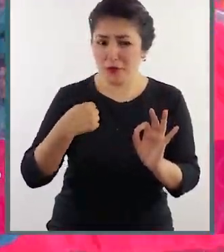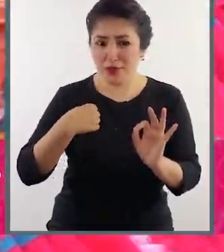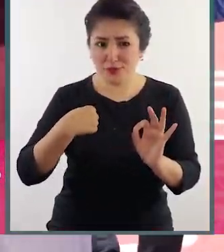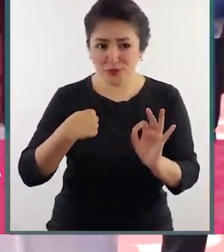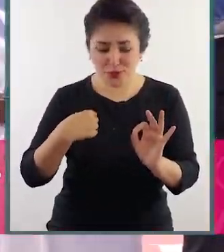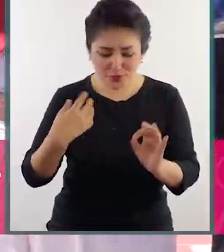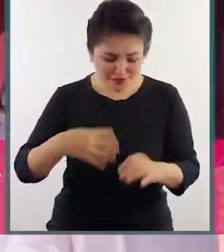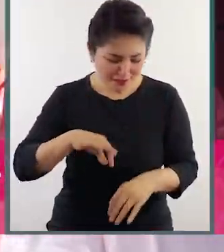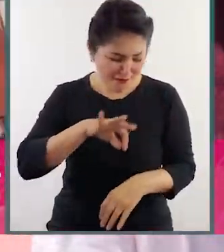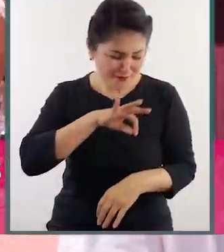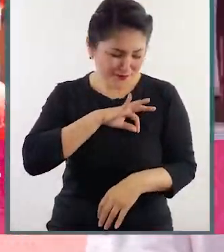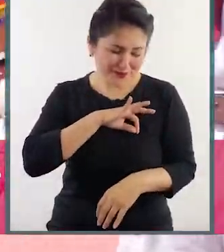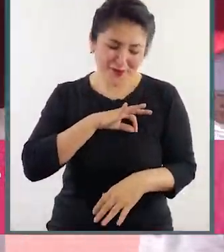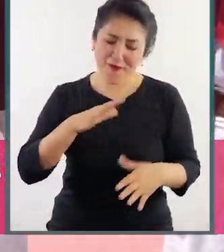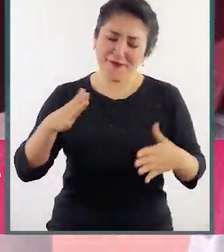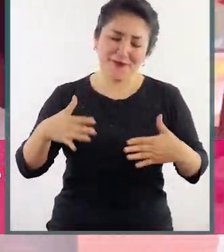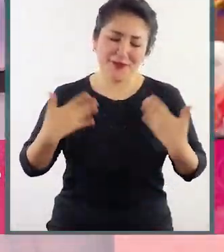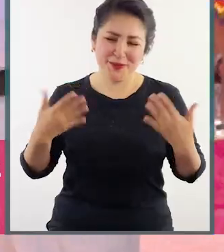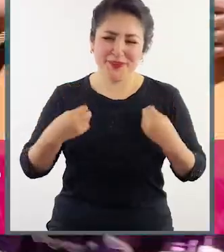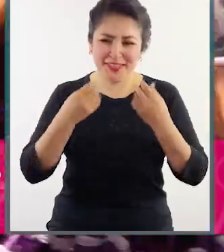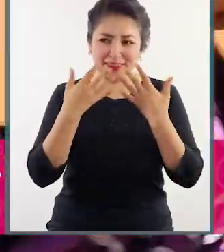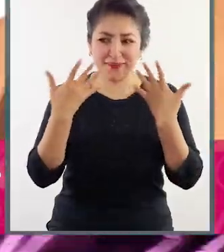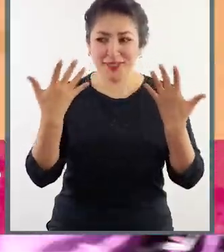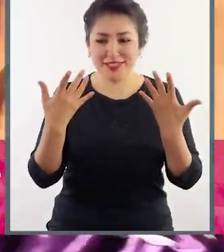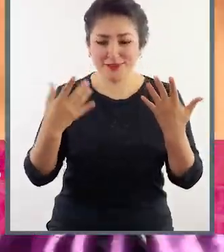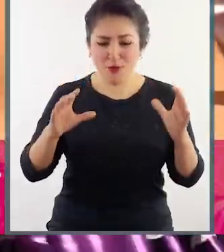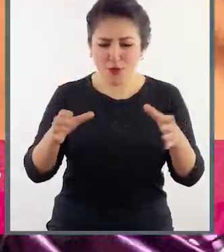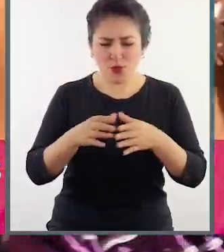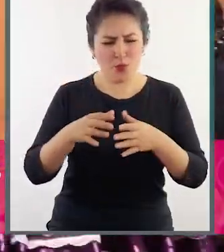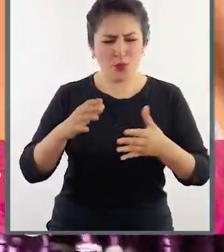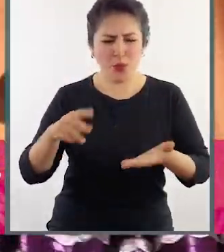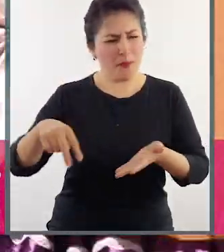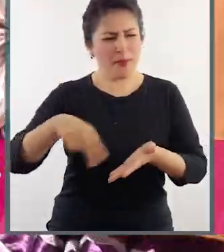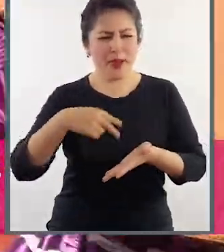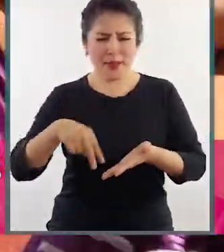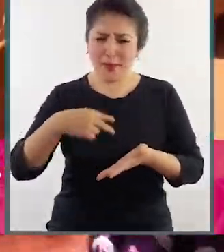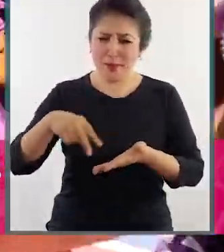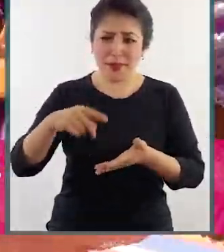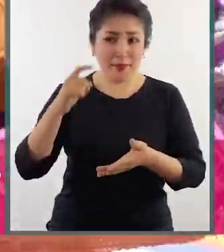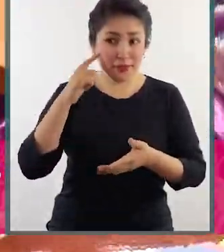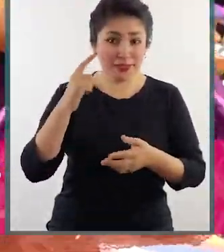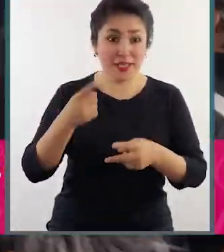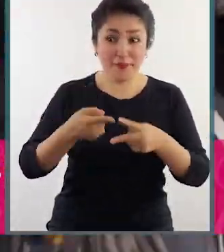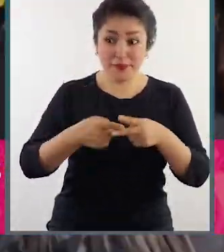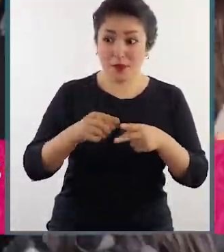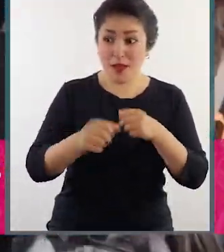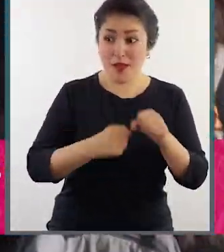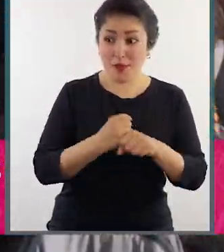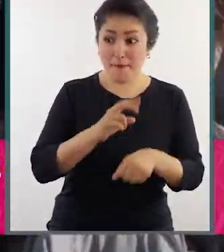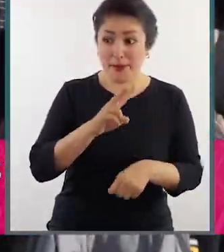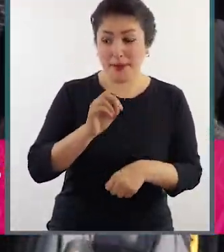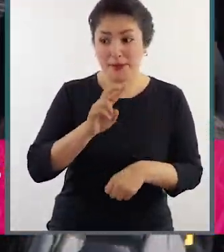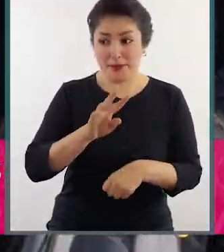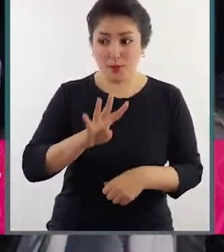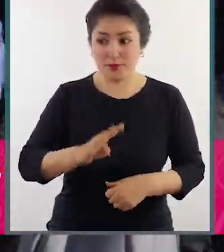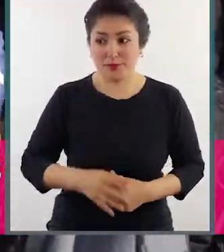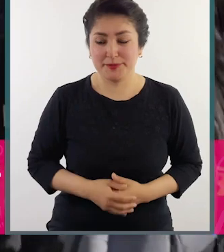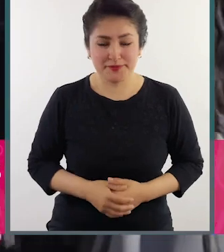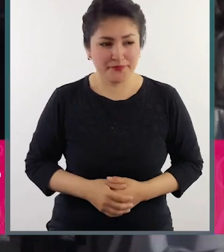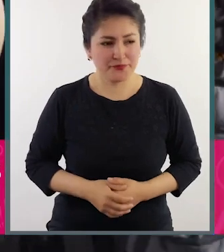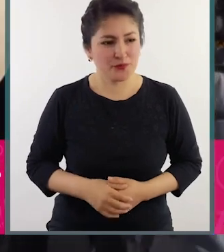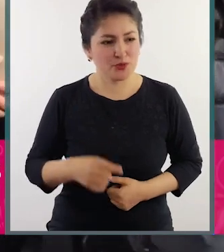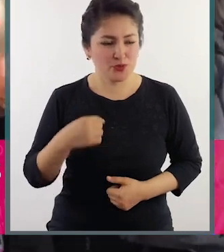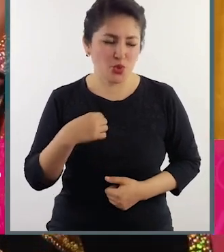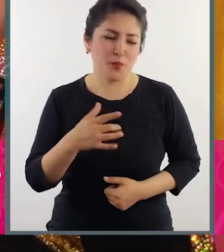voy muy contento con el premio recibido porque di todo por el conjunto, como el esperado que pasé por el 2024. Nos sentimos en realidad muy